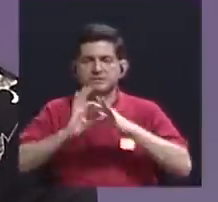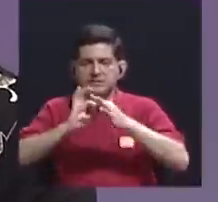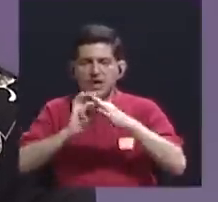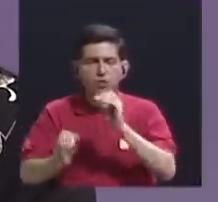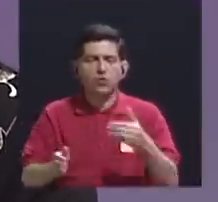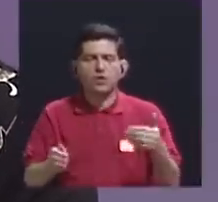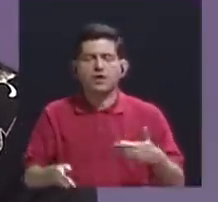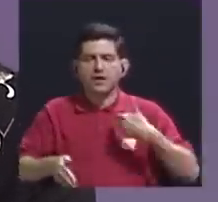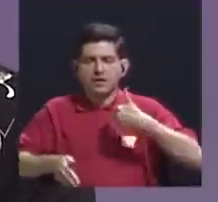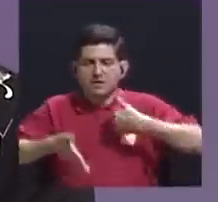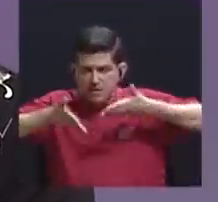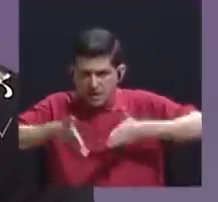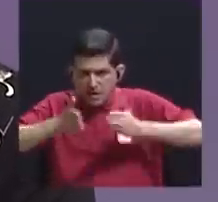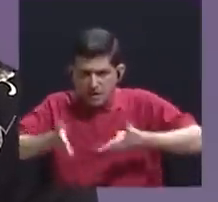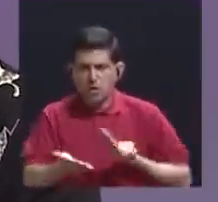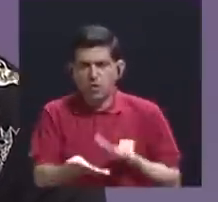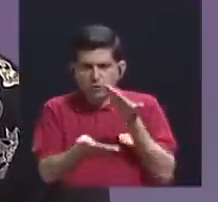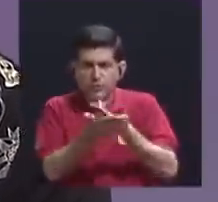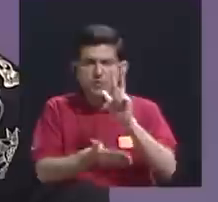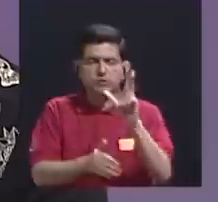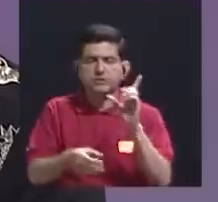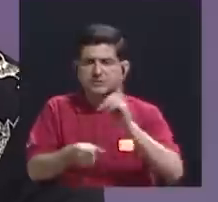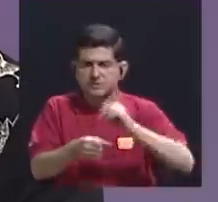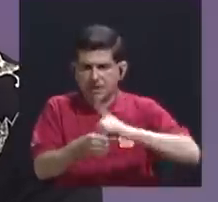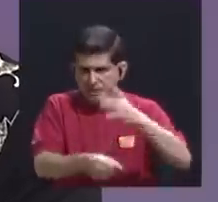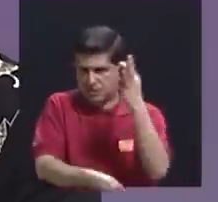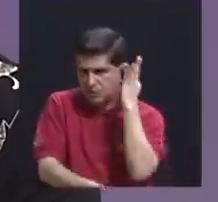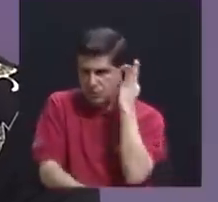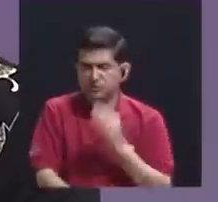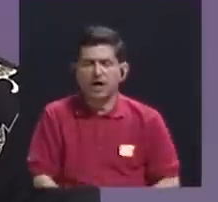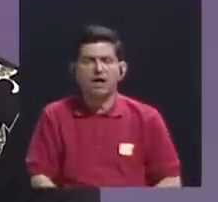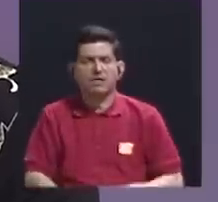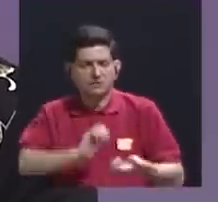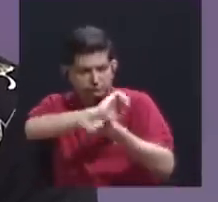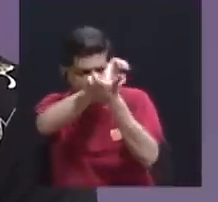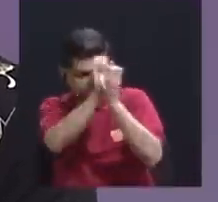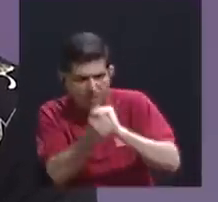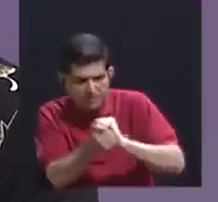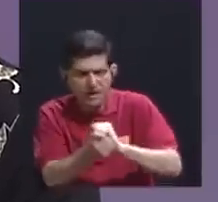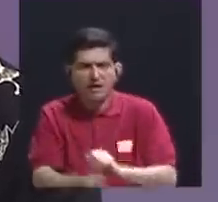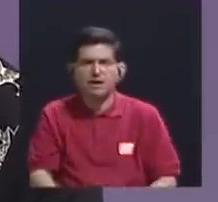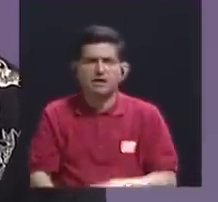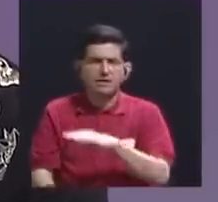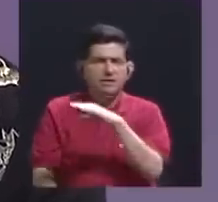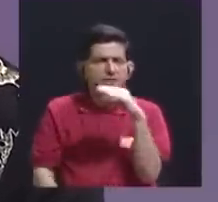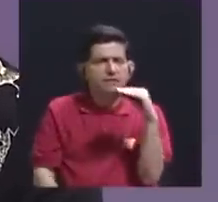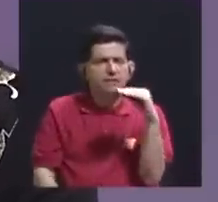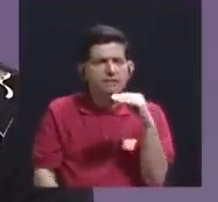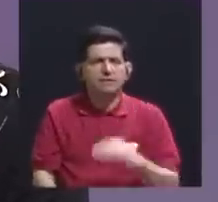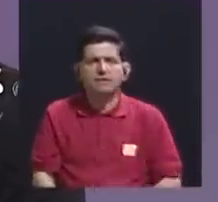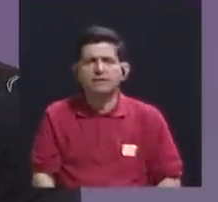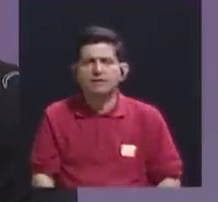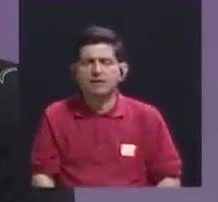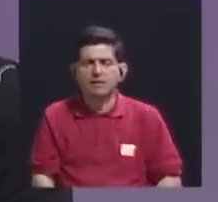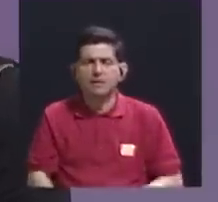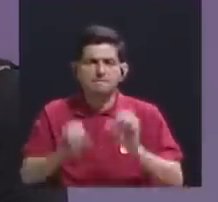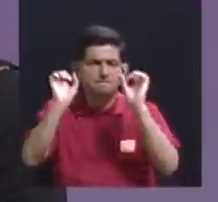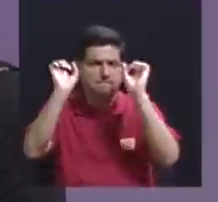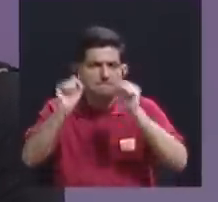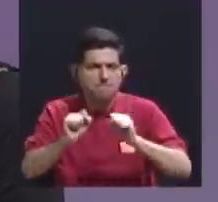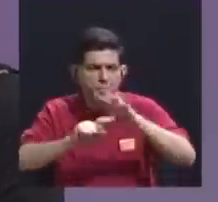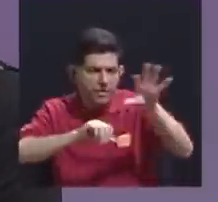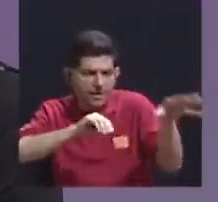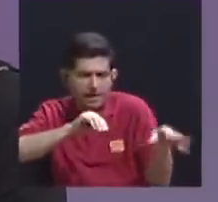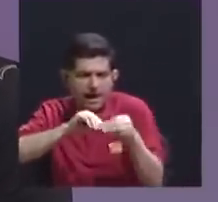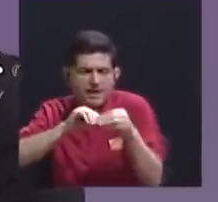reproductiva una propuesta de tres diputadas para modificar para hacerle un uno